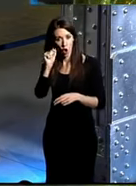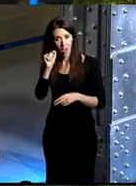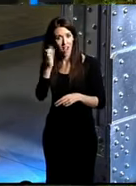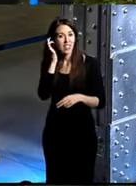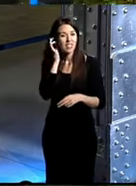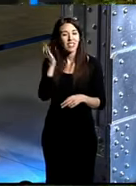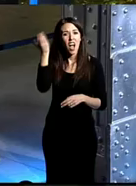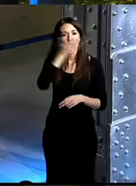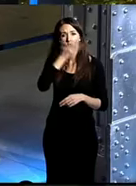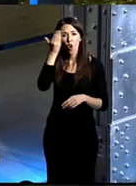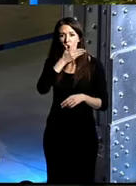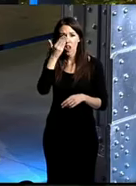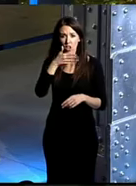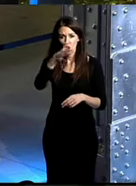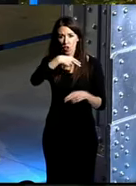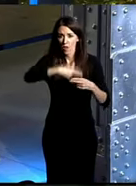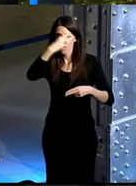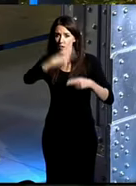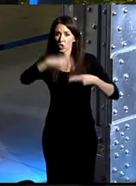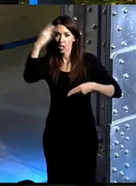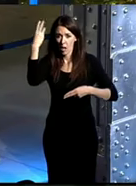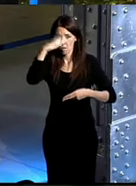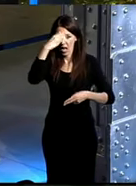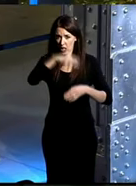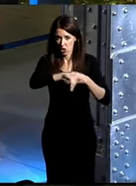de un colegio en un lugar fronterizo en México.